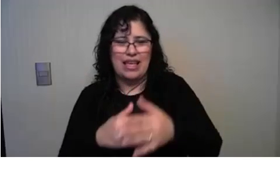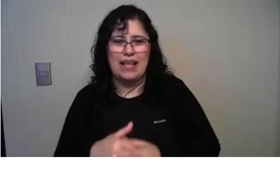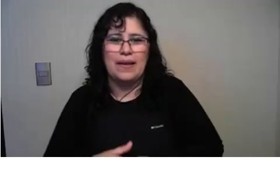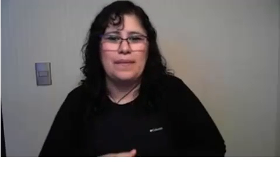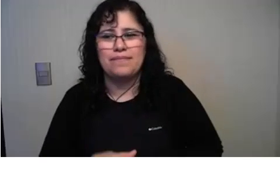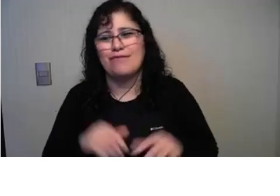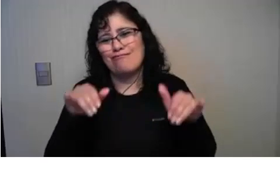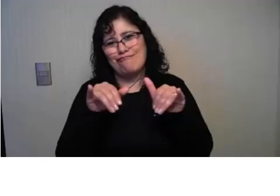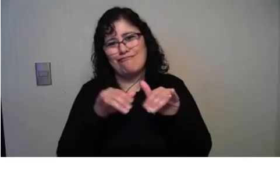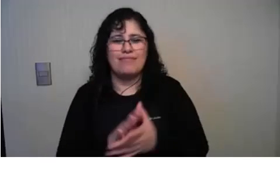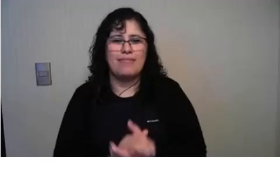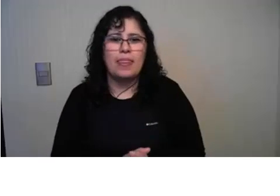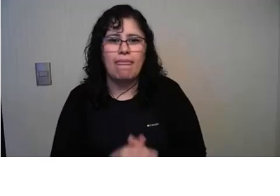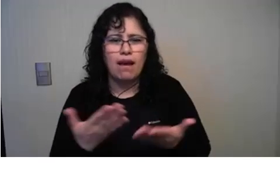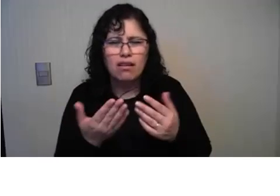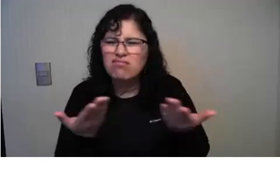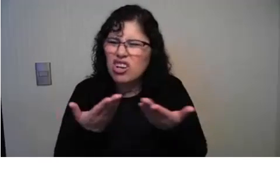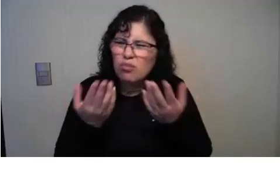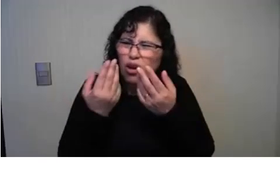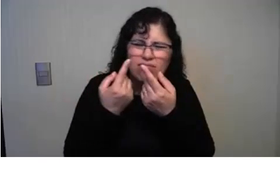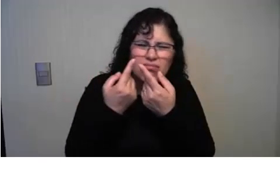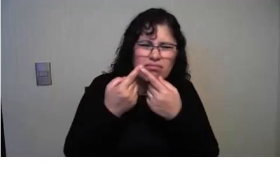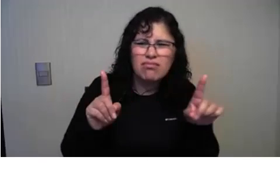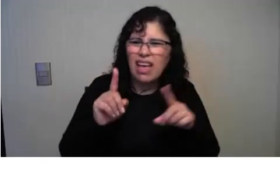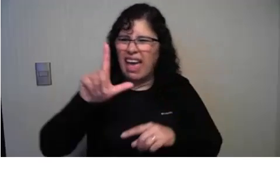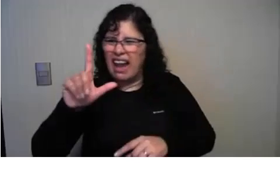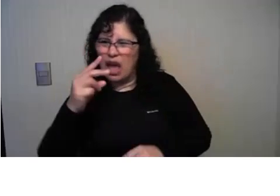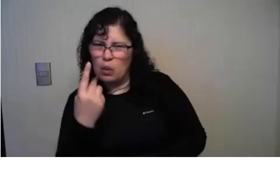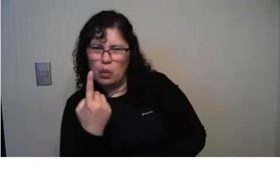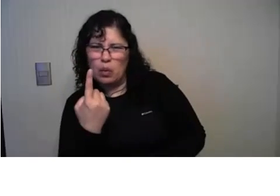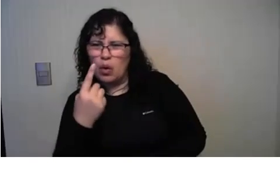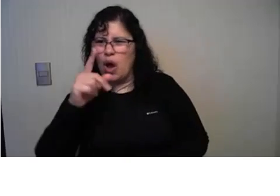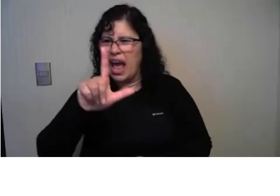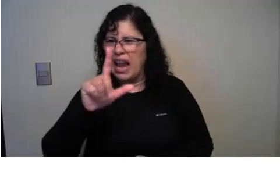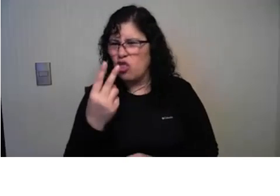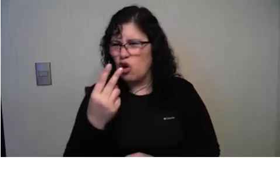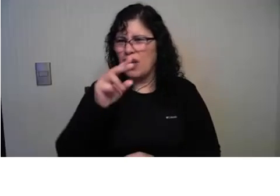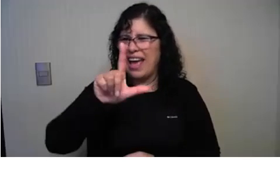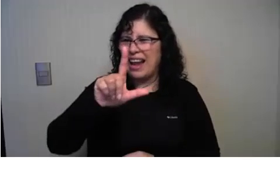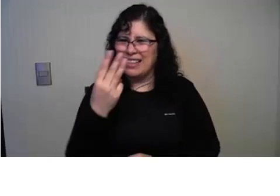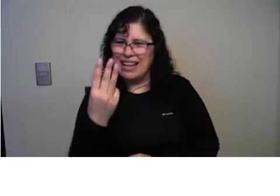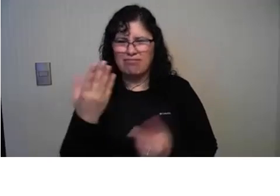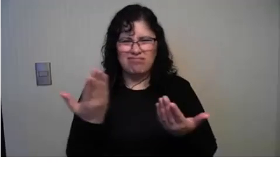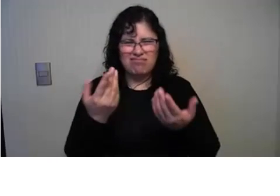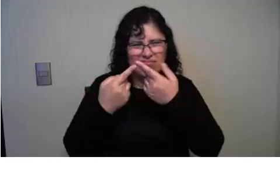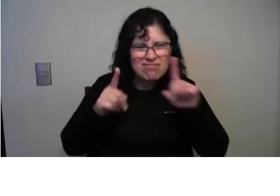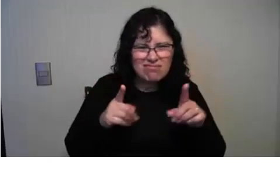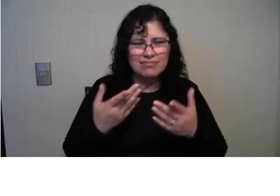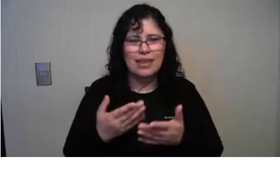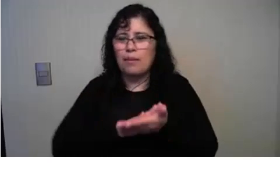¿cómo pudiéramos diferenciar cuál es L1, L2, L3? Si tenemos en consideración que esta es la última